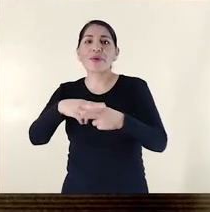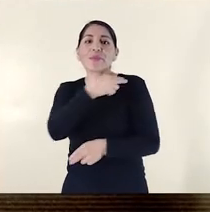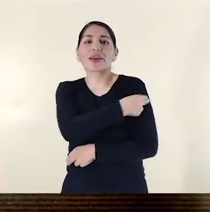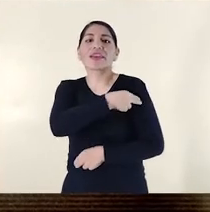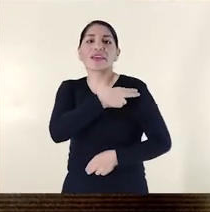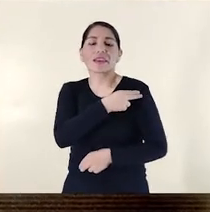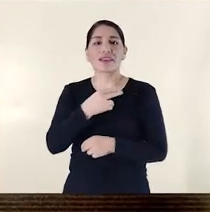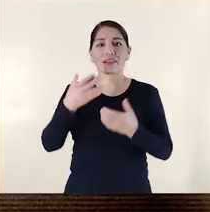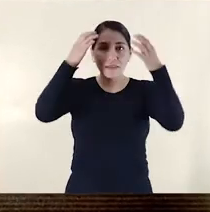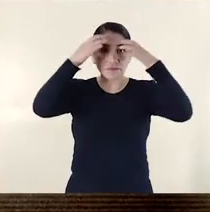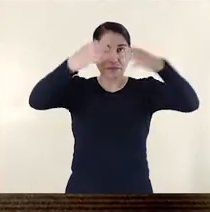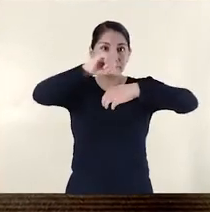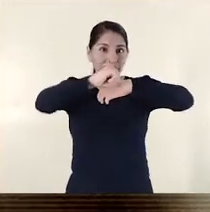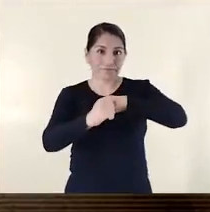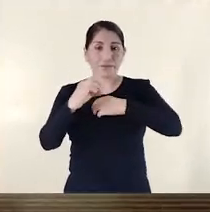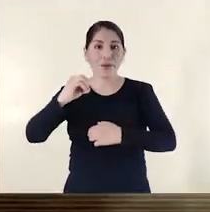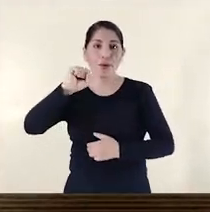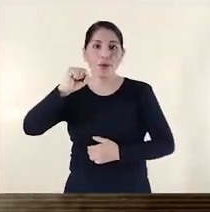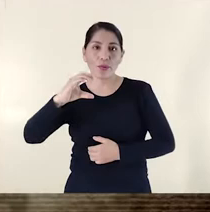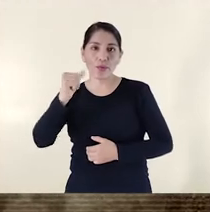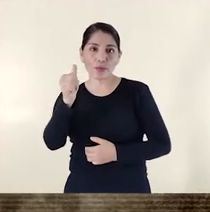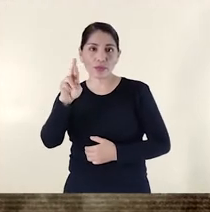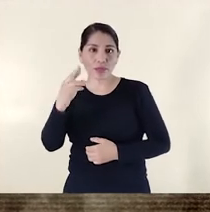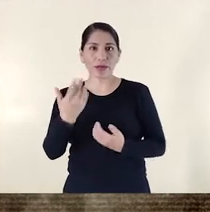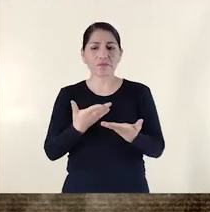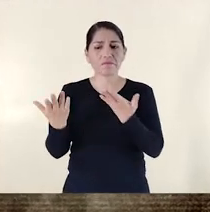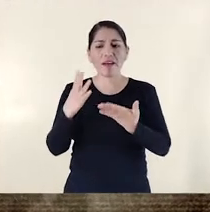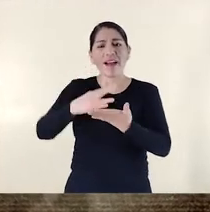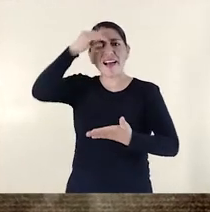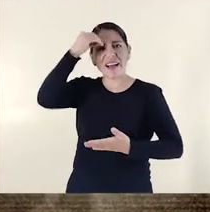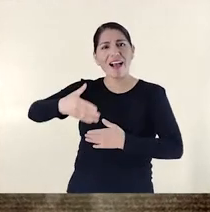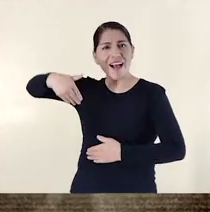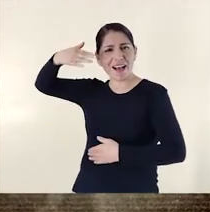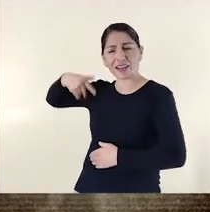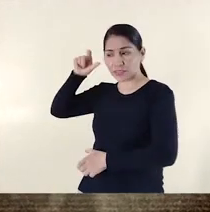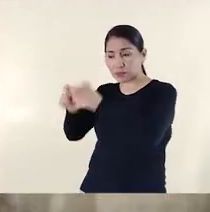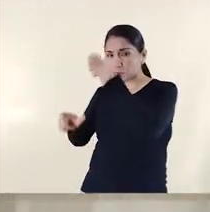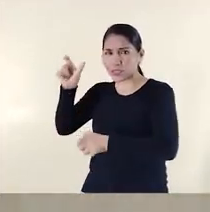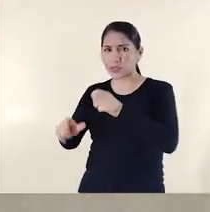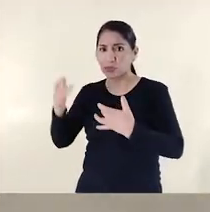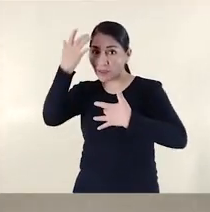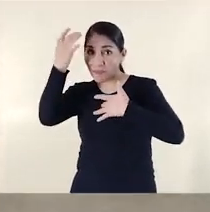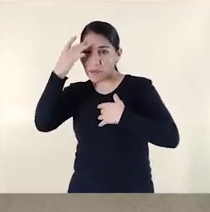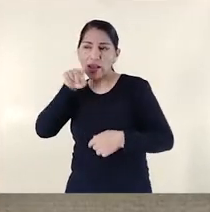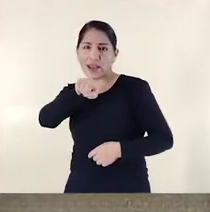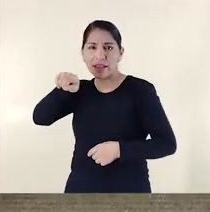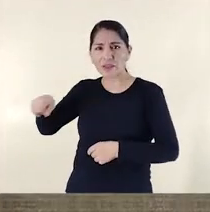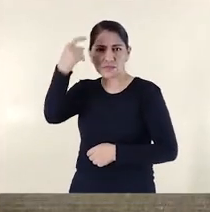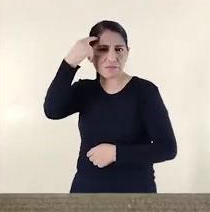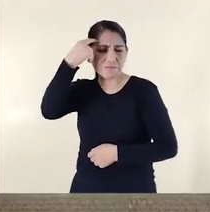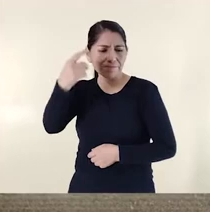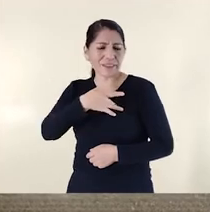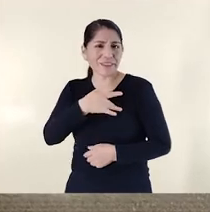de Neurocirugía Óscar Trelles, pero sirve para darnos una idea no solo de las actitudes de la gente del siglo pasado frente a